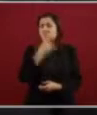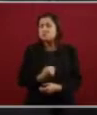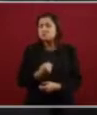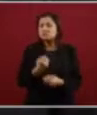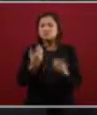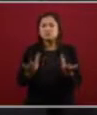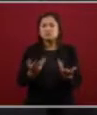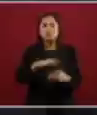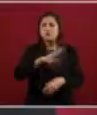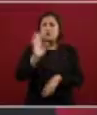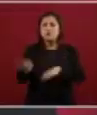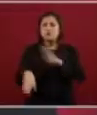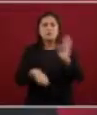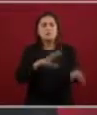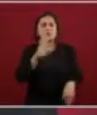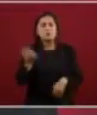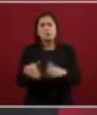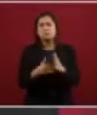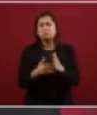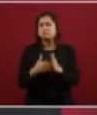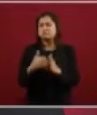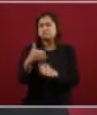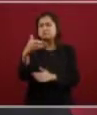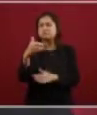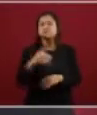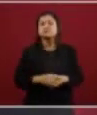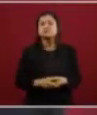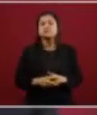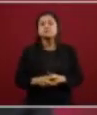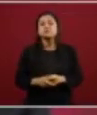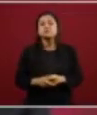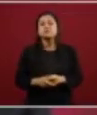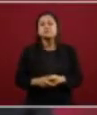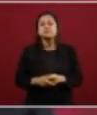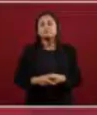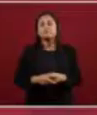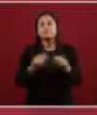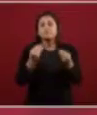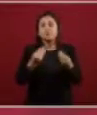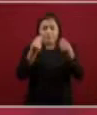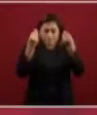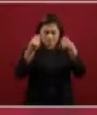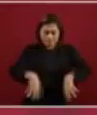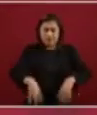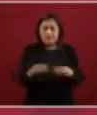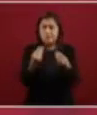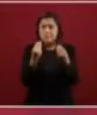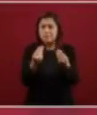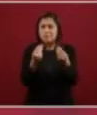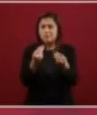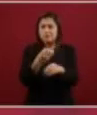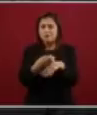muchos muertos muchas perdidas para los